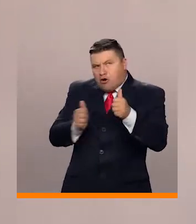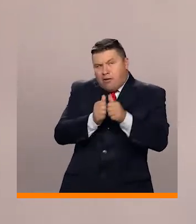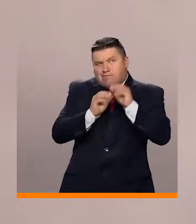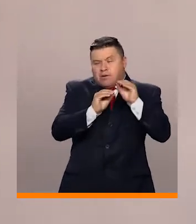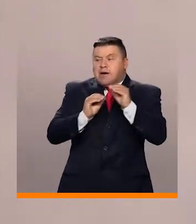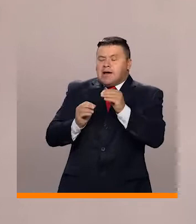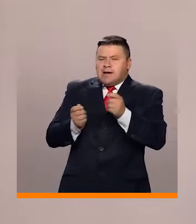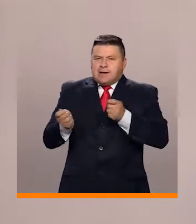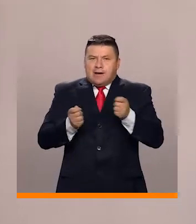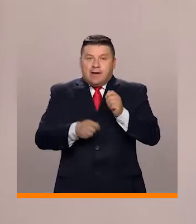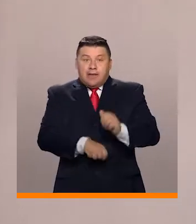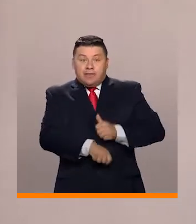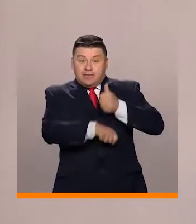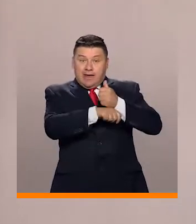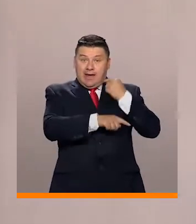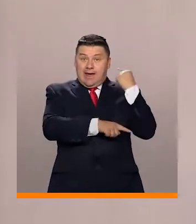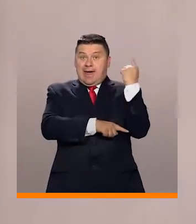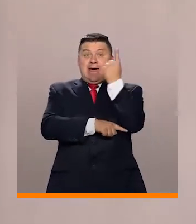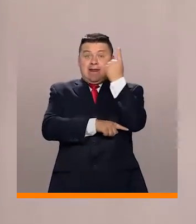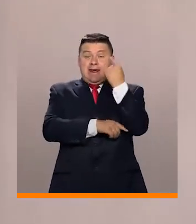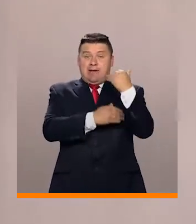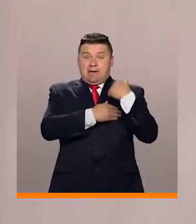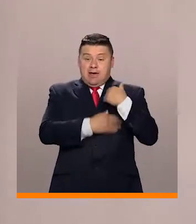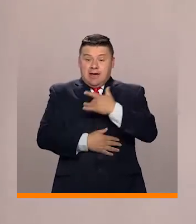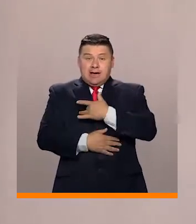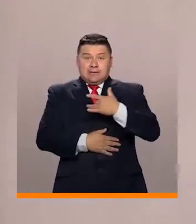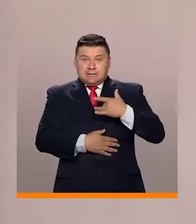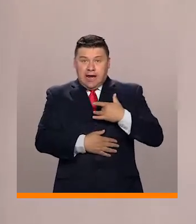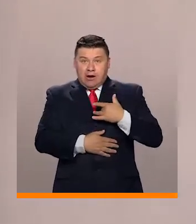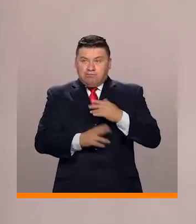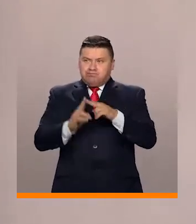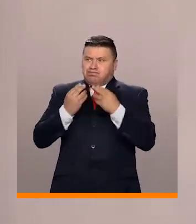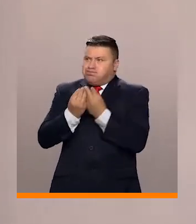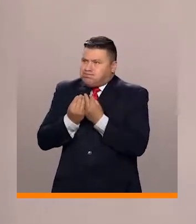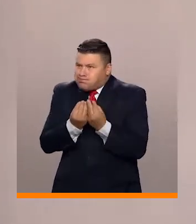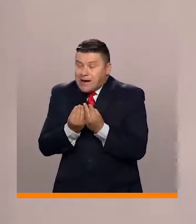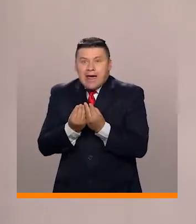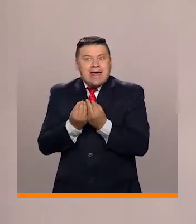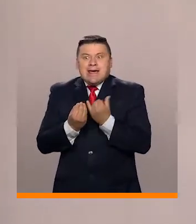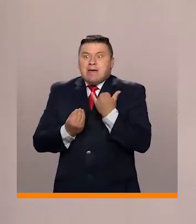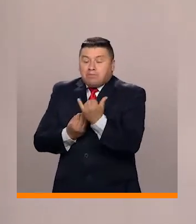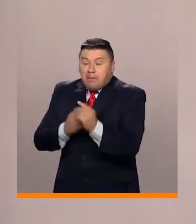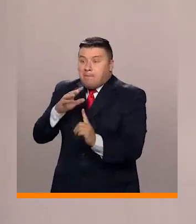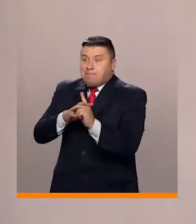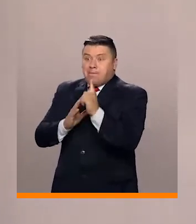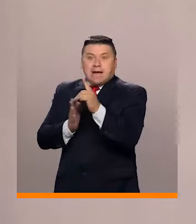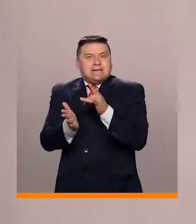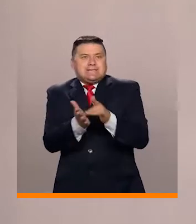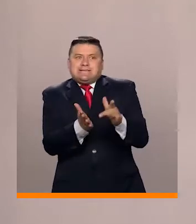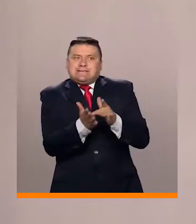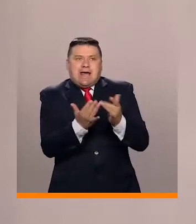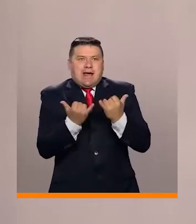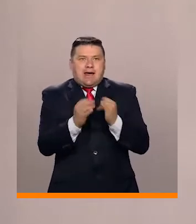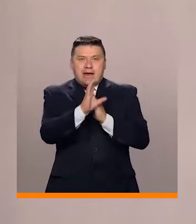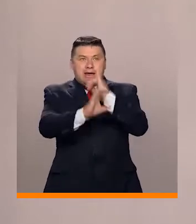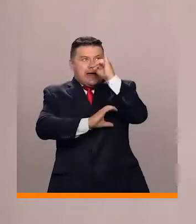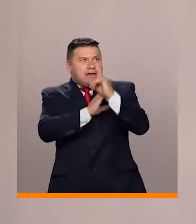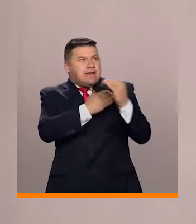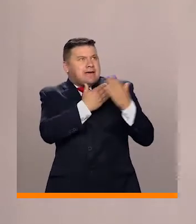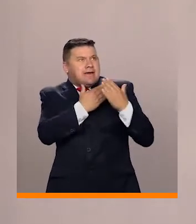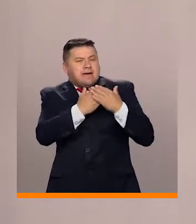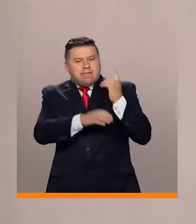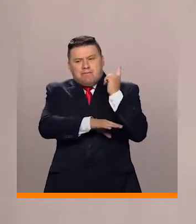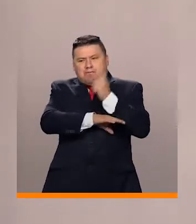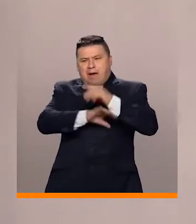Nacional. Desde que el director general de la Organización Mundial de la Salud declaró la emergencia de salud pública de interés